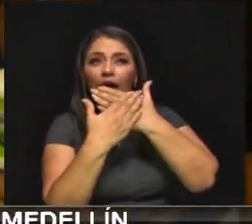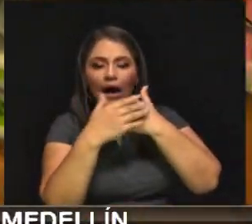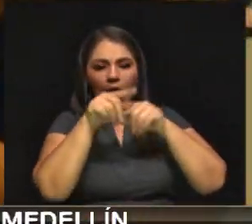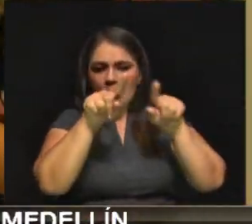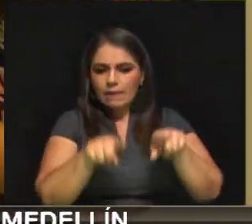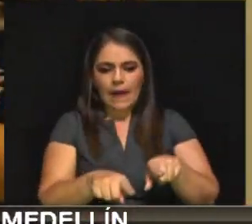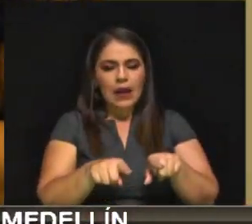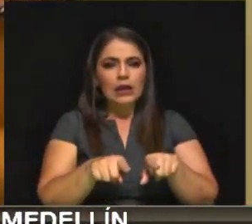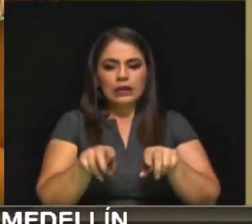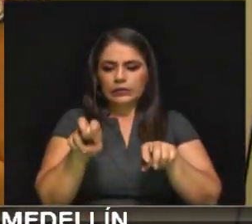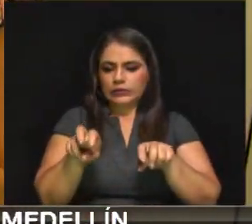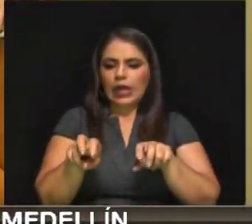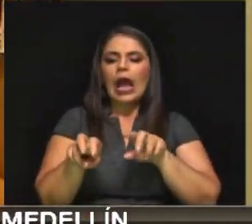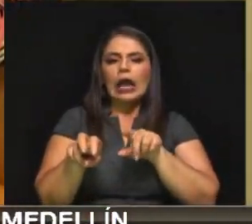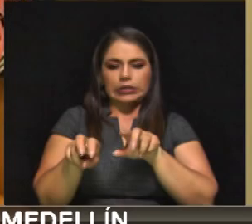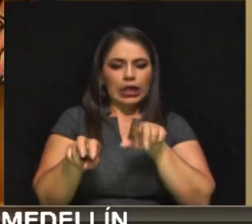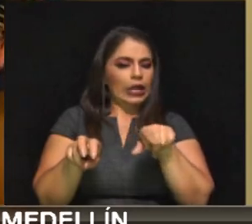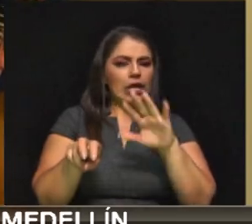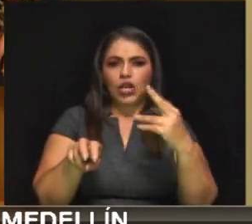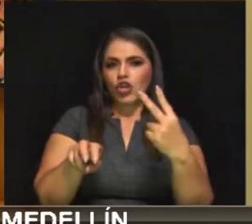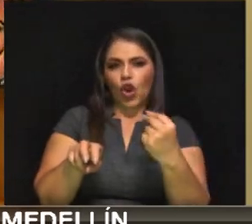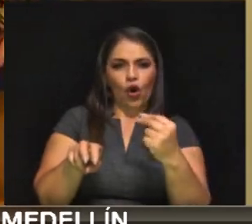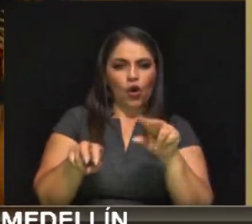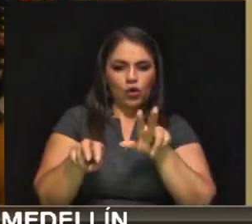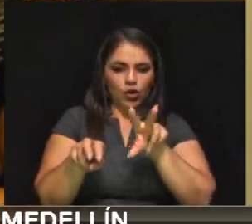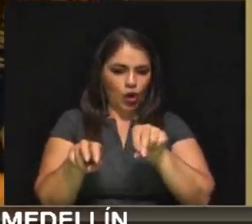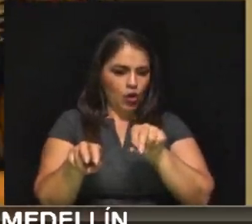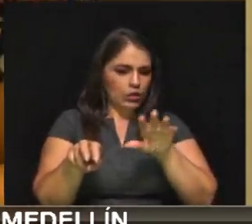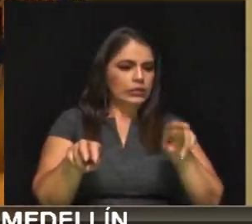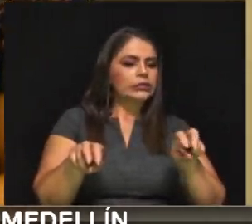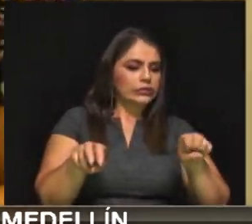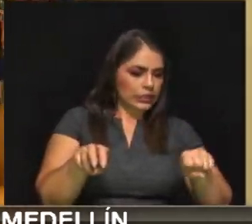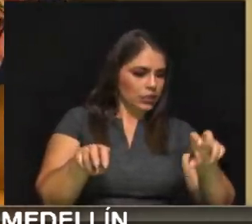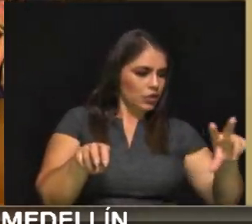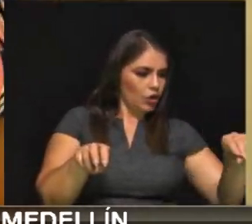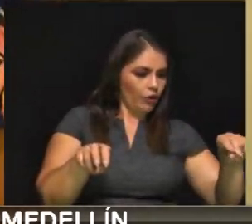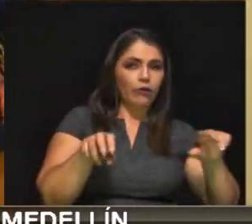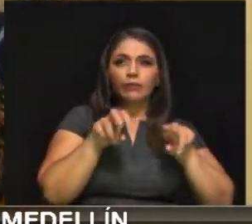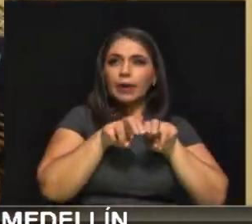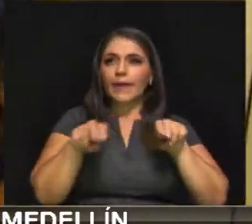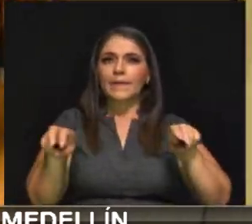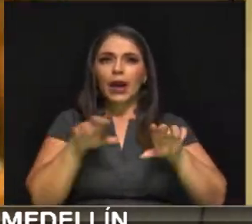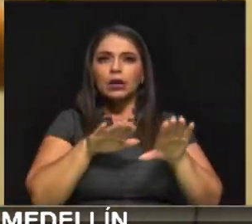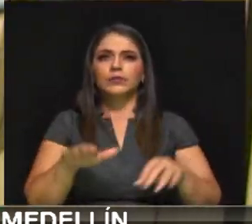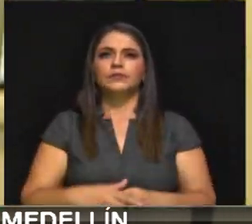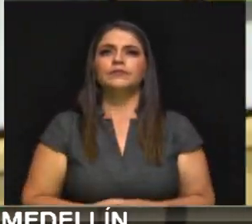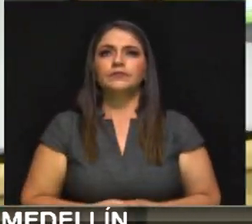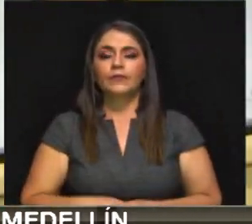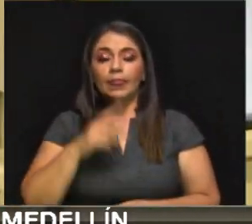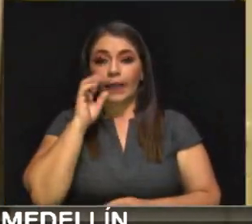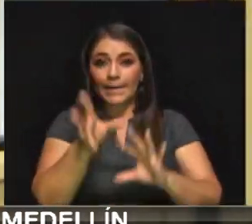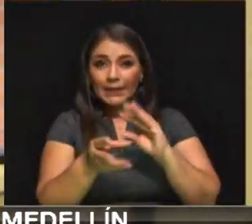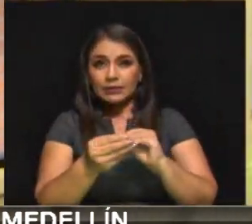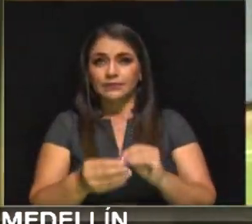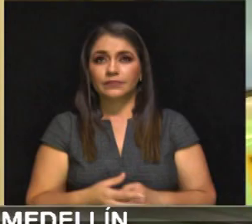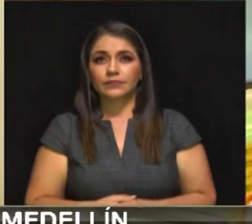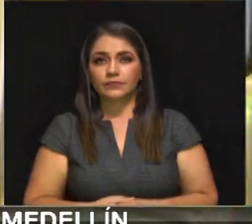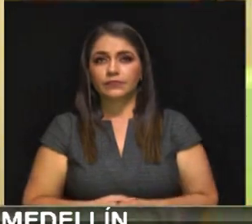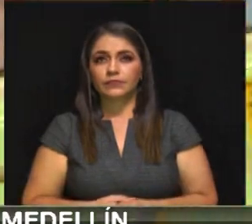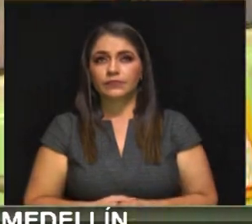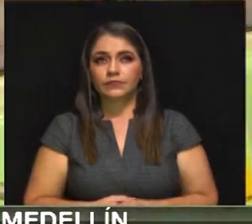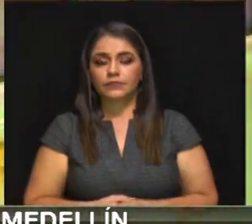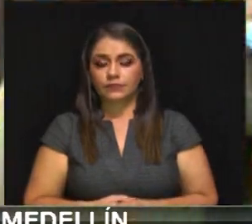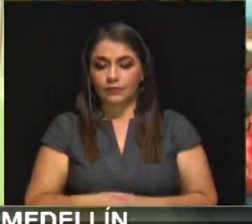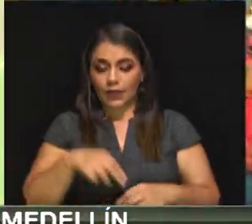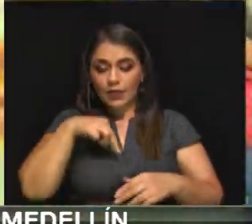podemos sentar y en qué parte no, para mantener la distancia que se requiere. Además, si nos desplazamos de